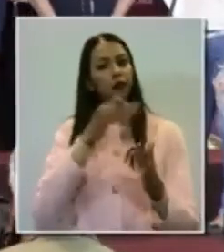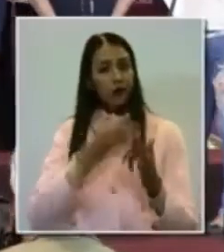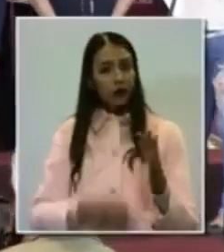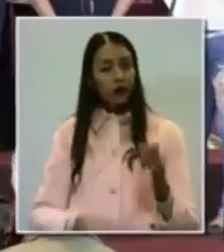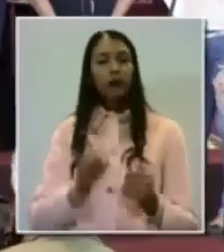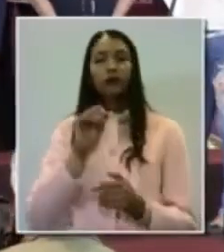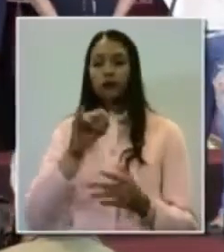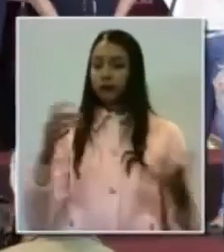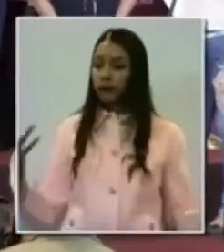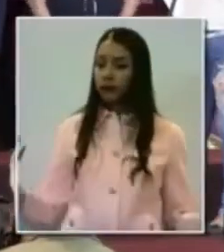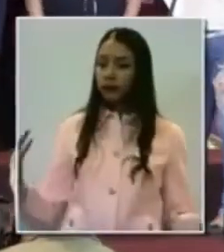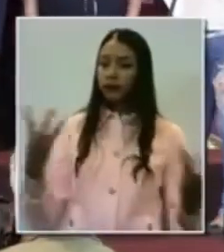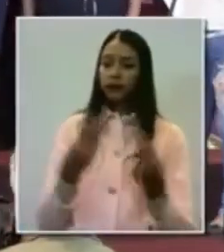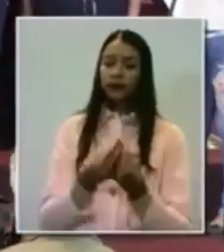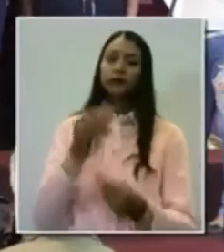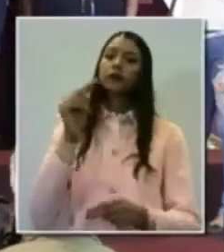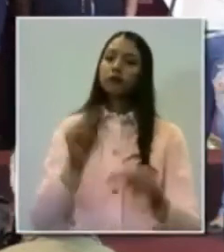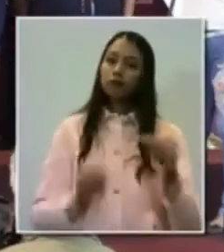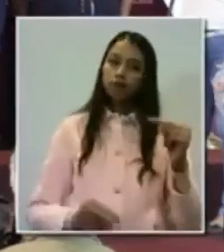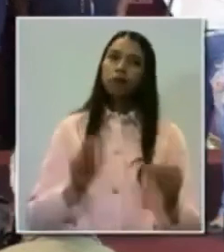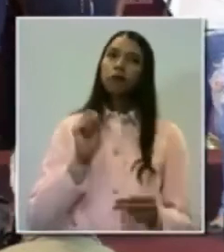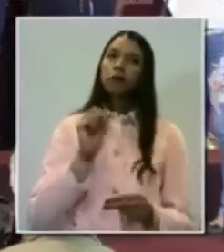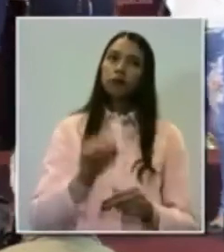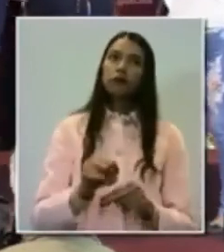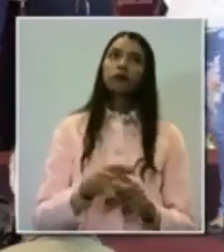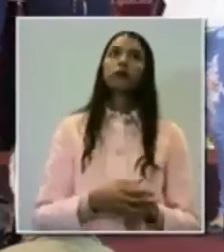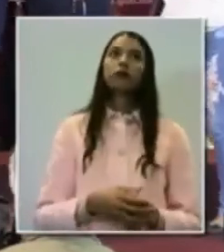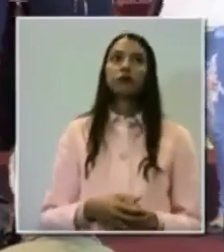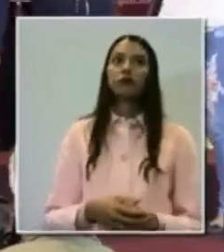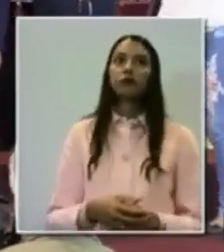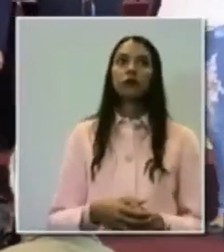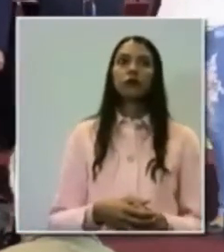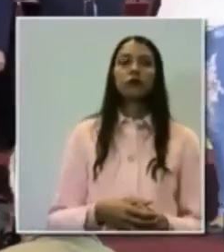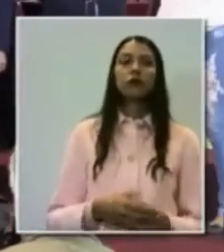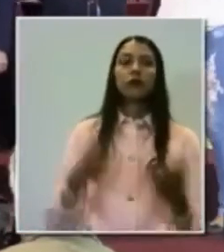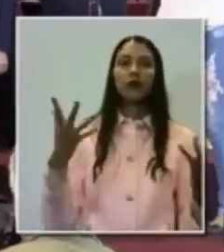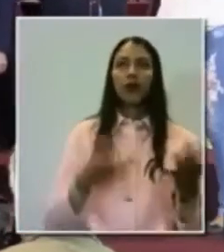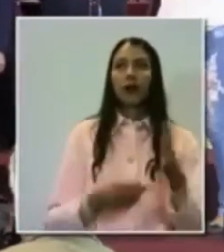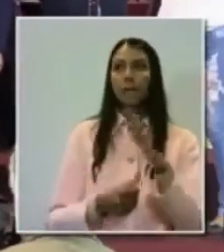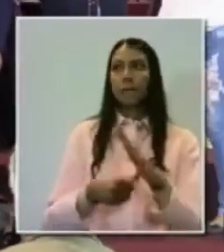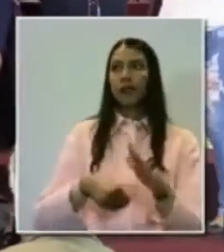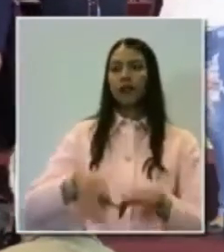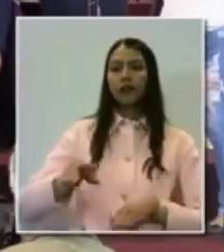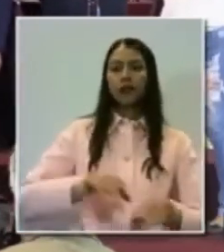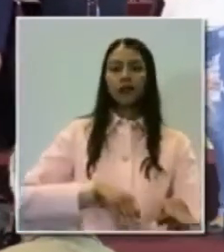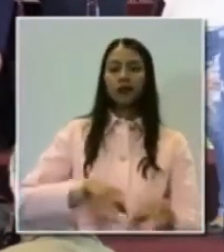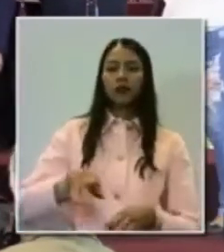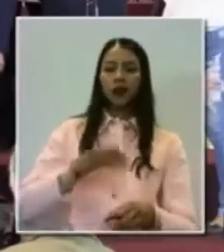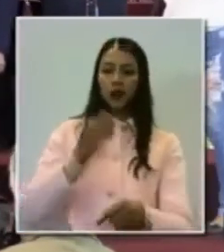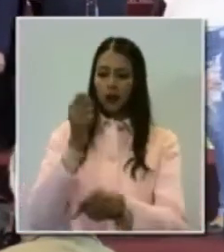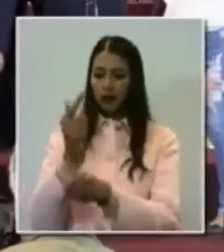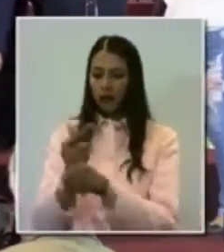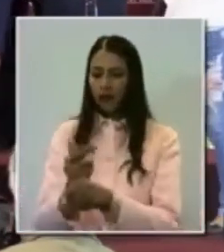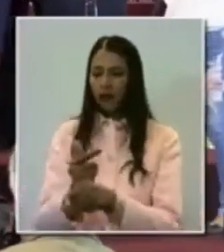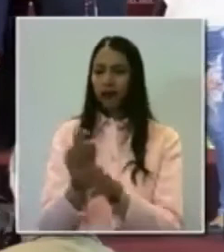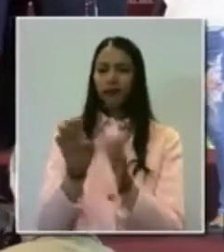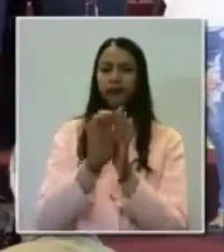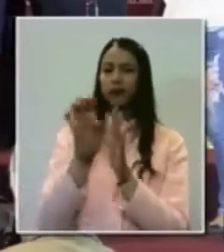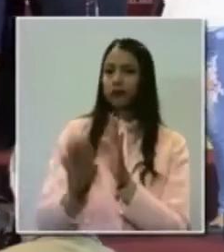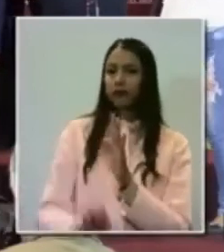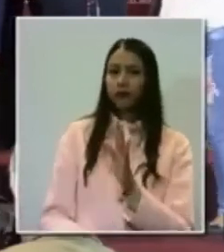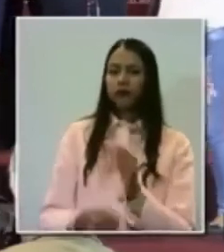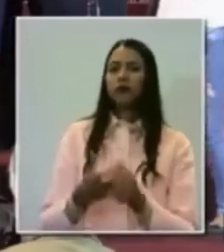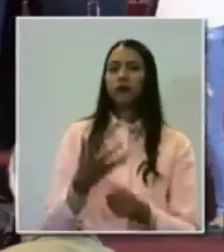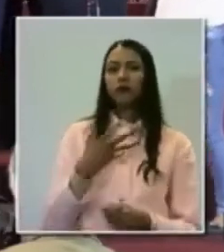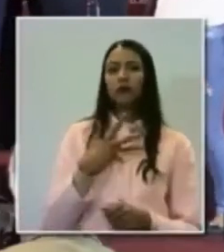Sí, si sumamos todos los niveles, sí. Sí, lo que hacemos en mesa de trabajo es que identificamos, por ejemplo,